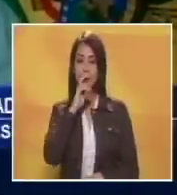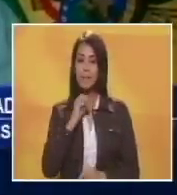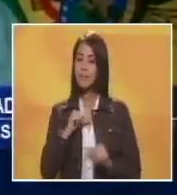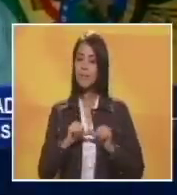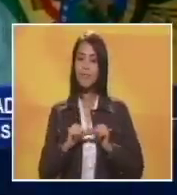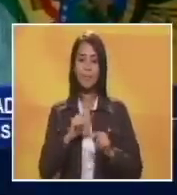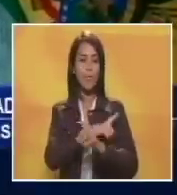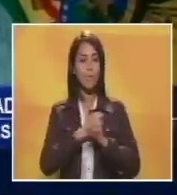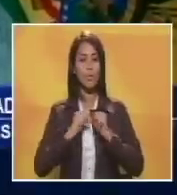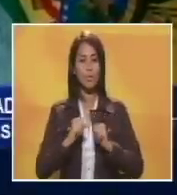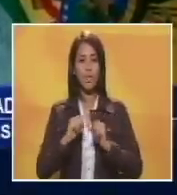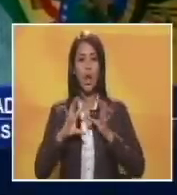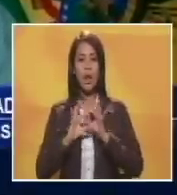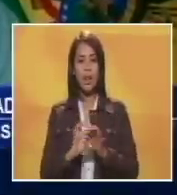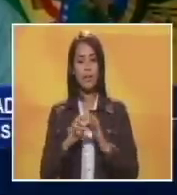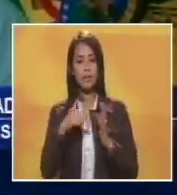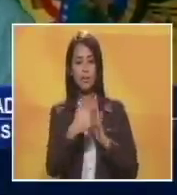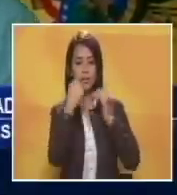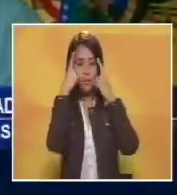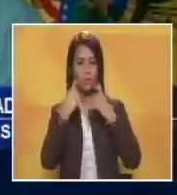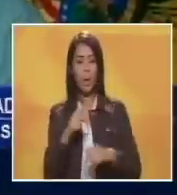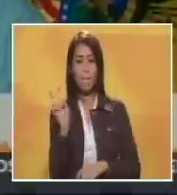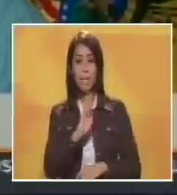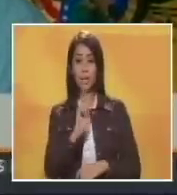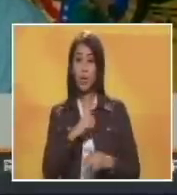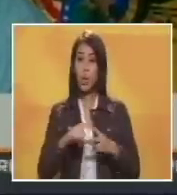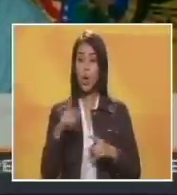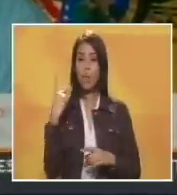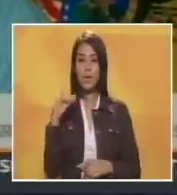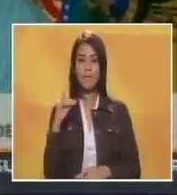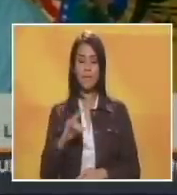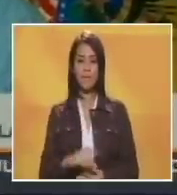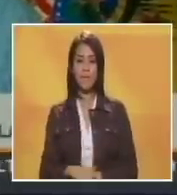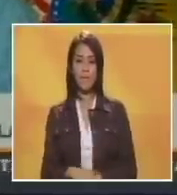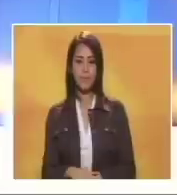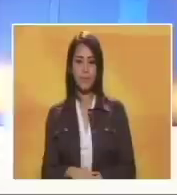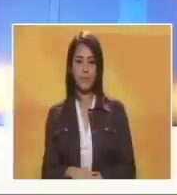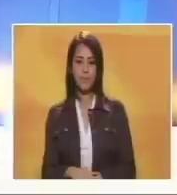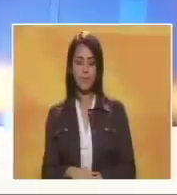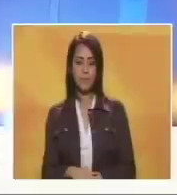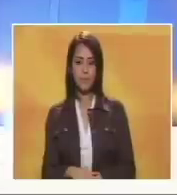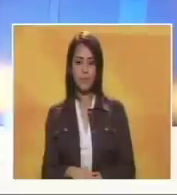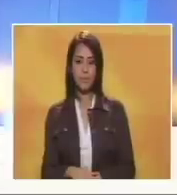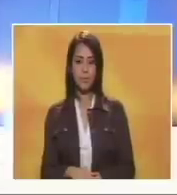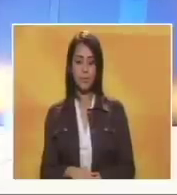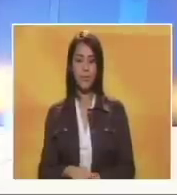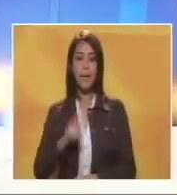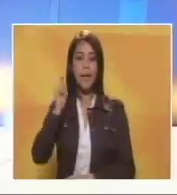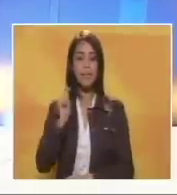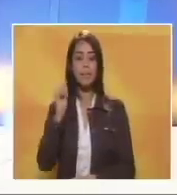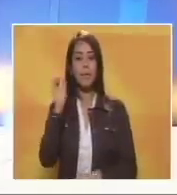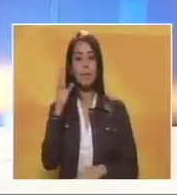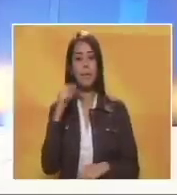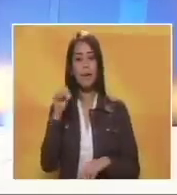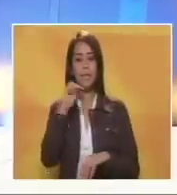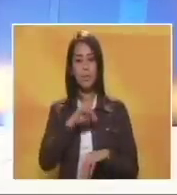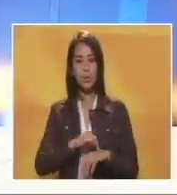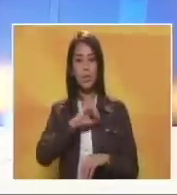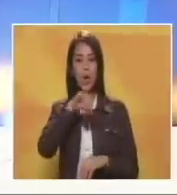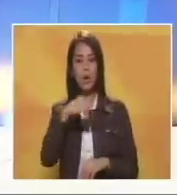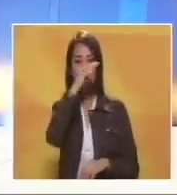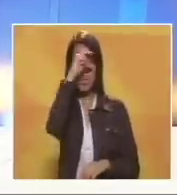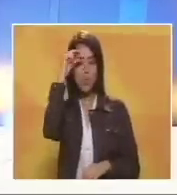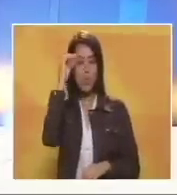que seguirá fortaleciendo las alianzas estratégicas de Venezuela con Bolivia. El diputado de la Asamblea Nacional, Julio